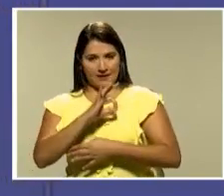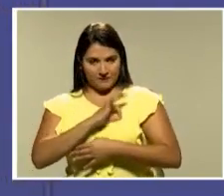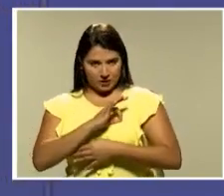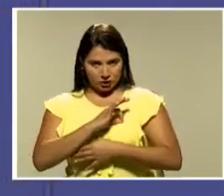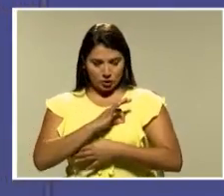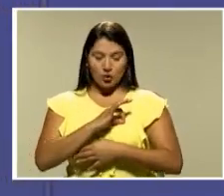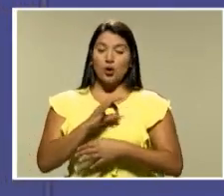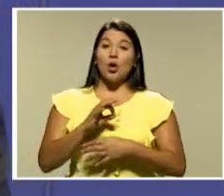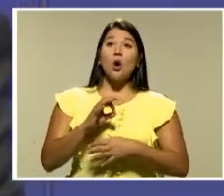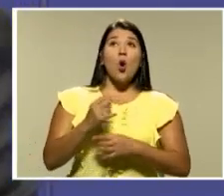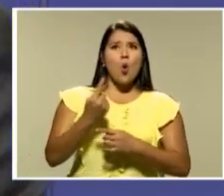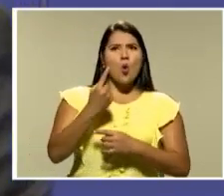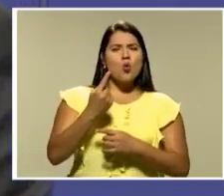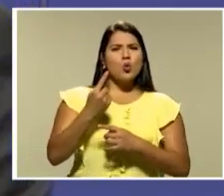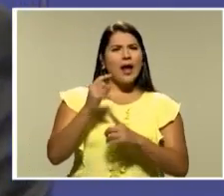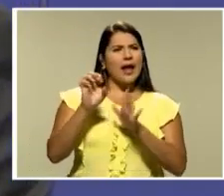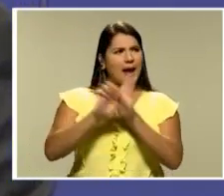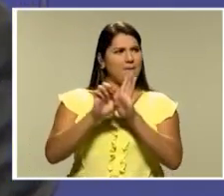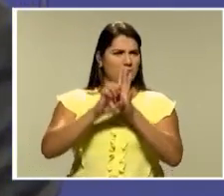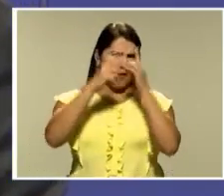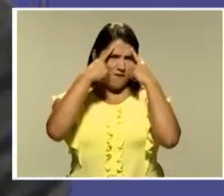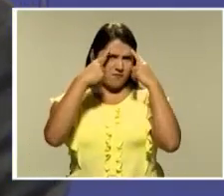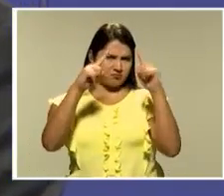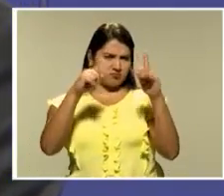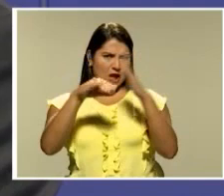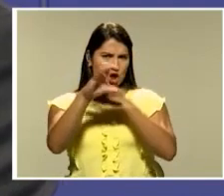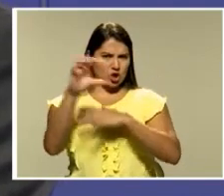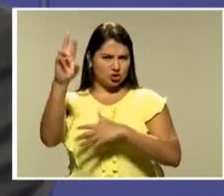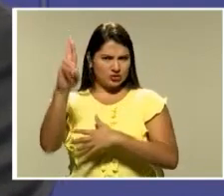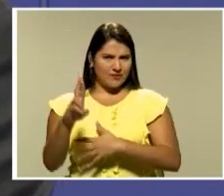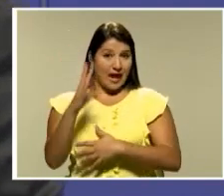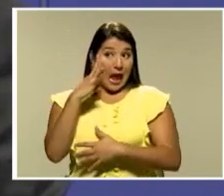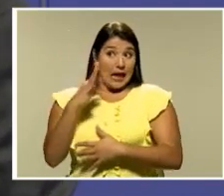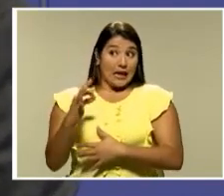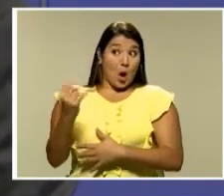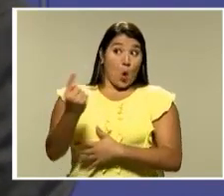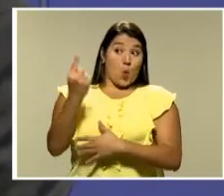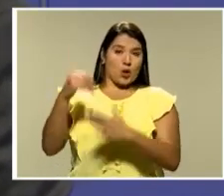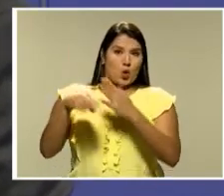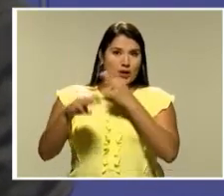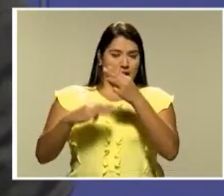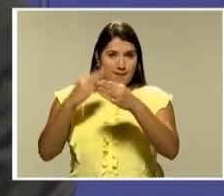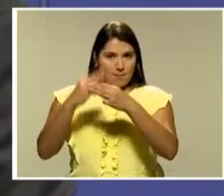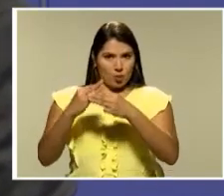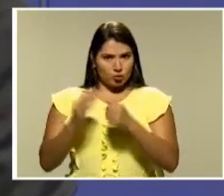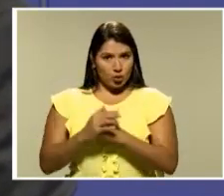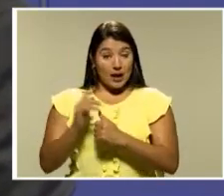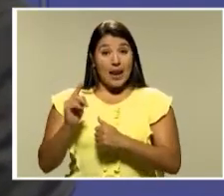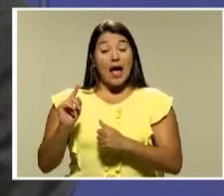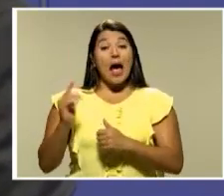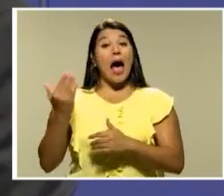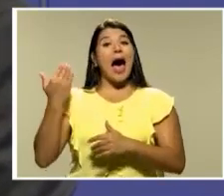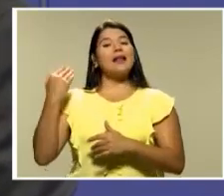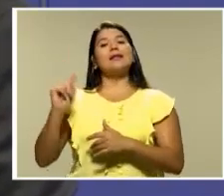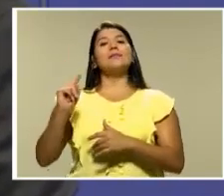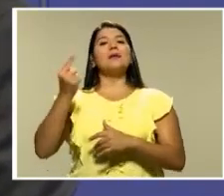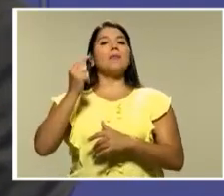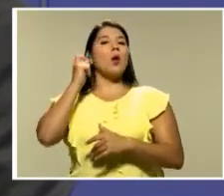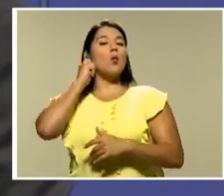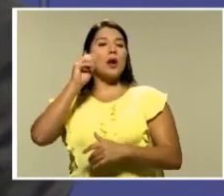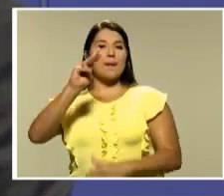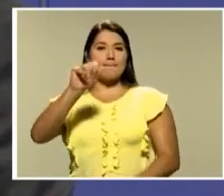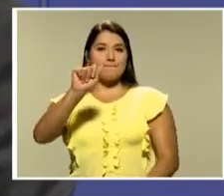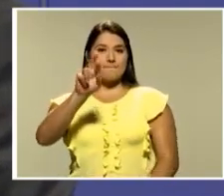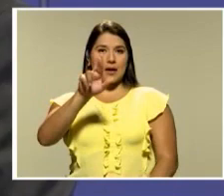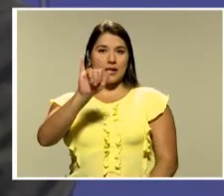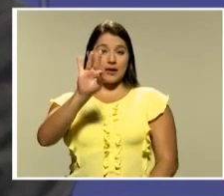que es famoso en Costa Rica, que yo lo considero que debe ser casi que único a nivel mundial, que es la ex primera dama Marita Camacho, que aún